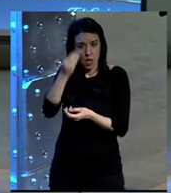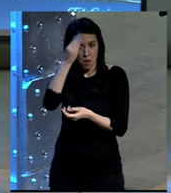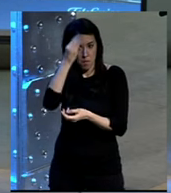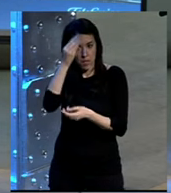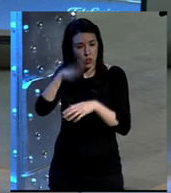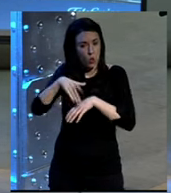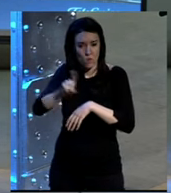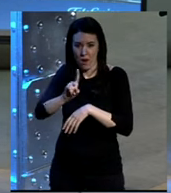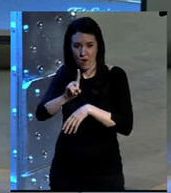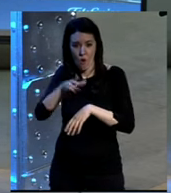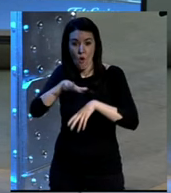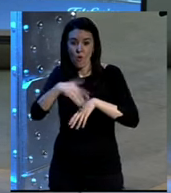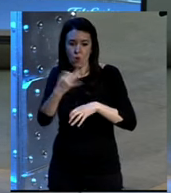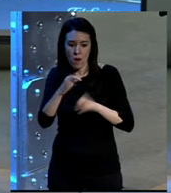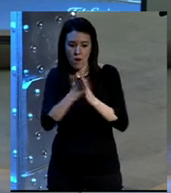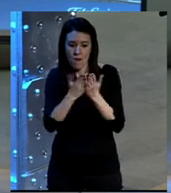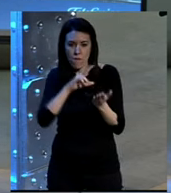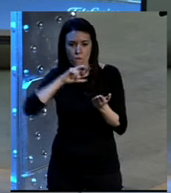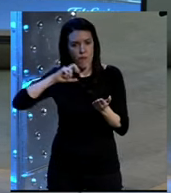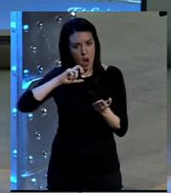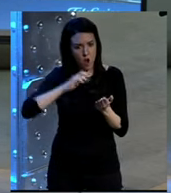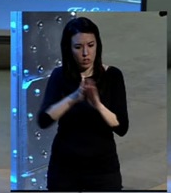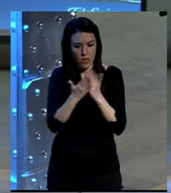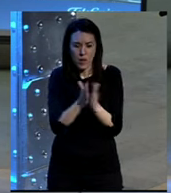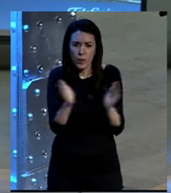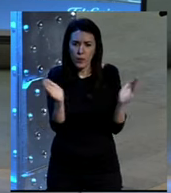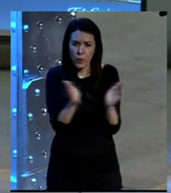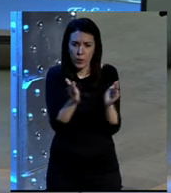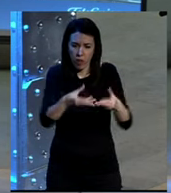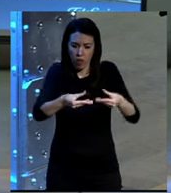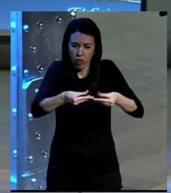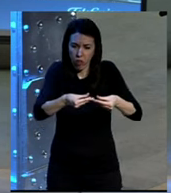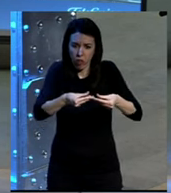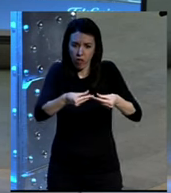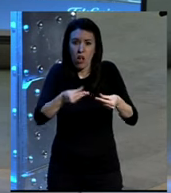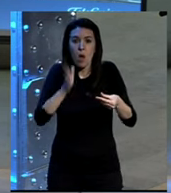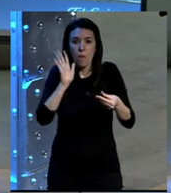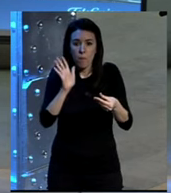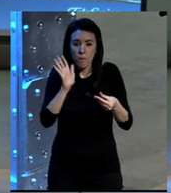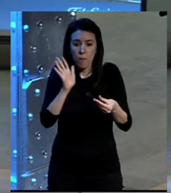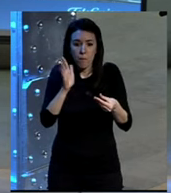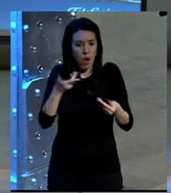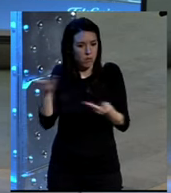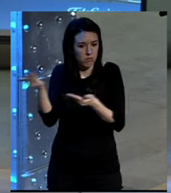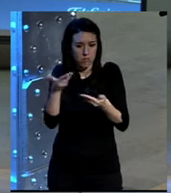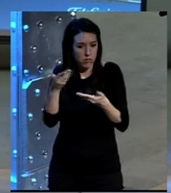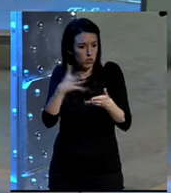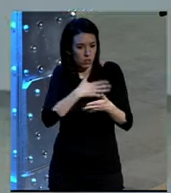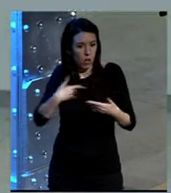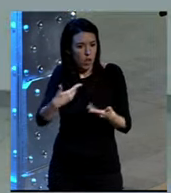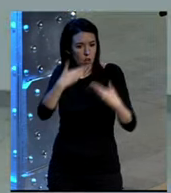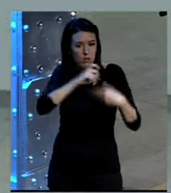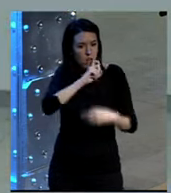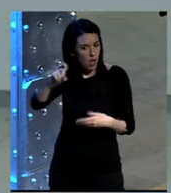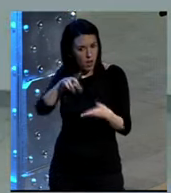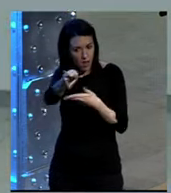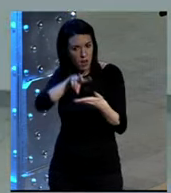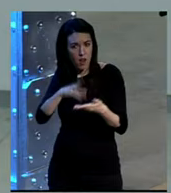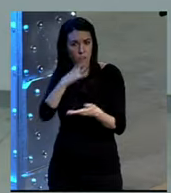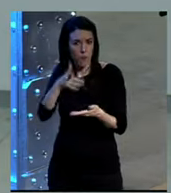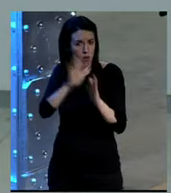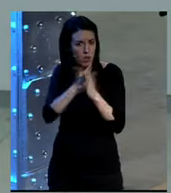es un libro que tiene muchísimo valor, es un libro pequeñito, pero la verdad que os invito a todos a que lo leáis, porque es un